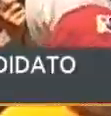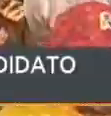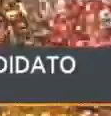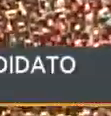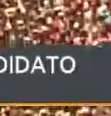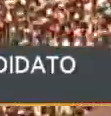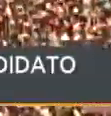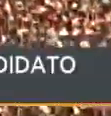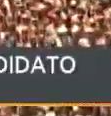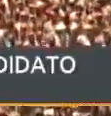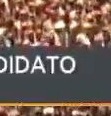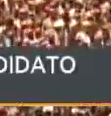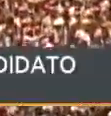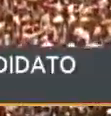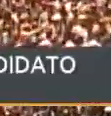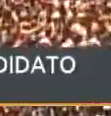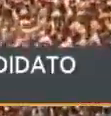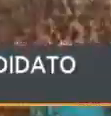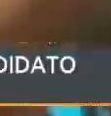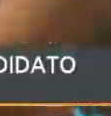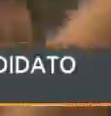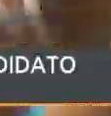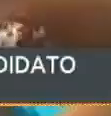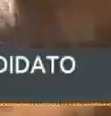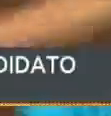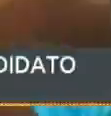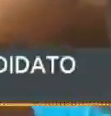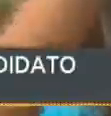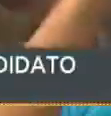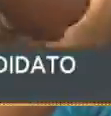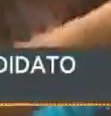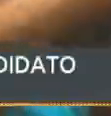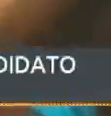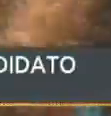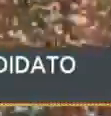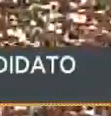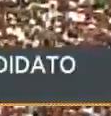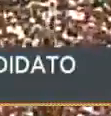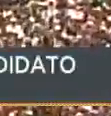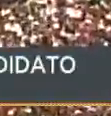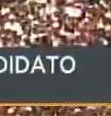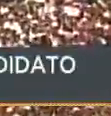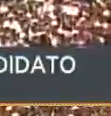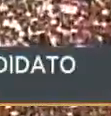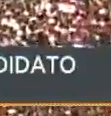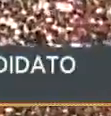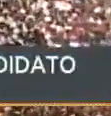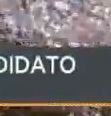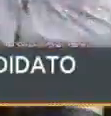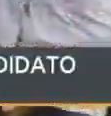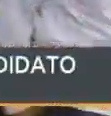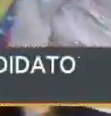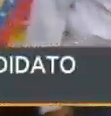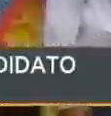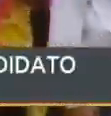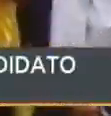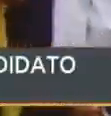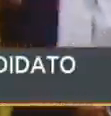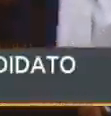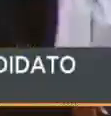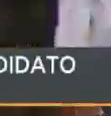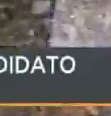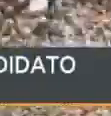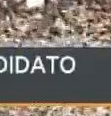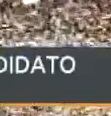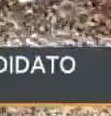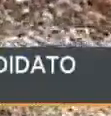nosotros debemos destacar que el candidato de la Patria continúa su periplo en la campaña